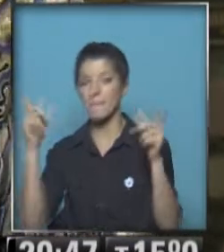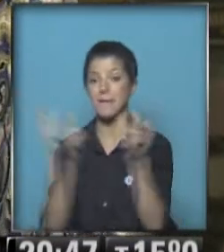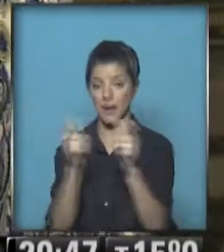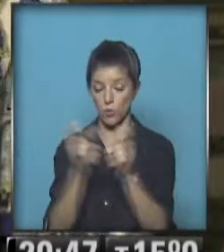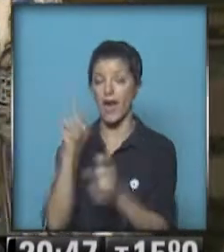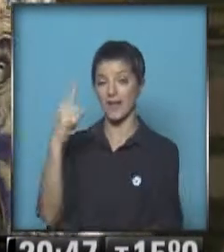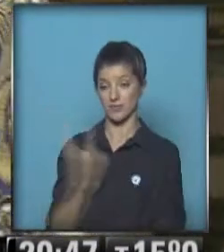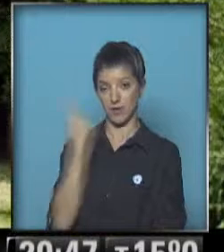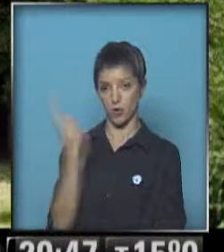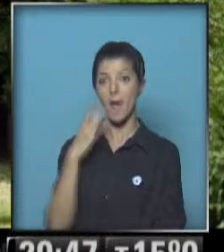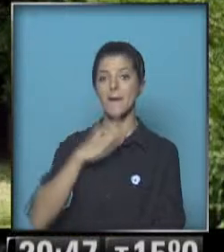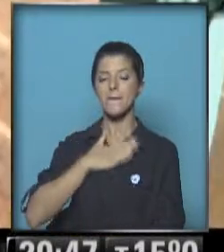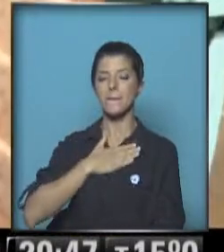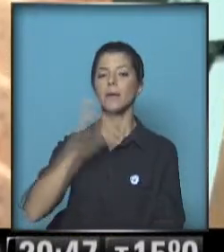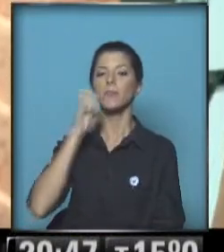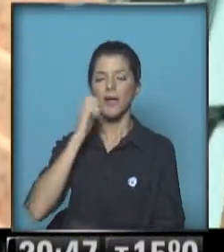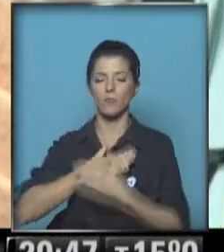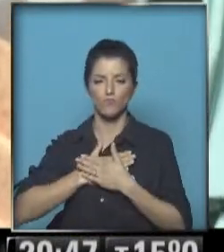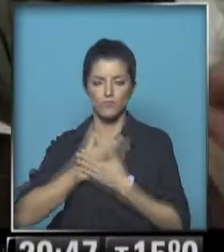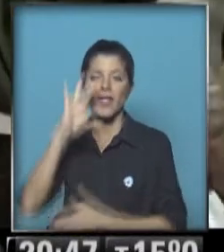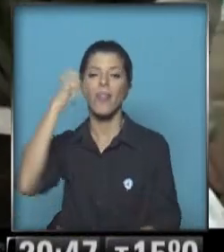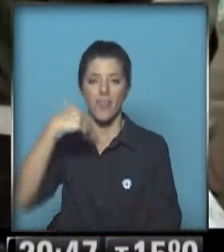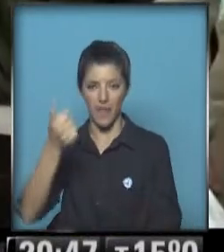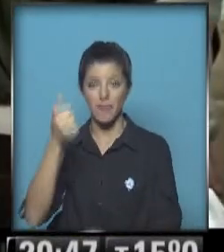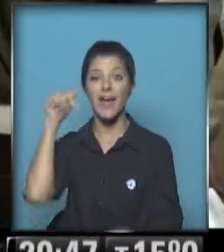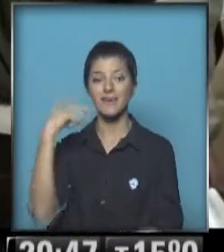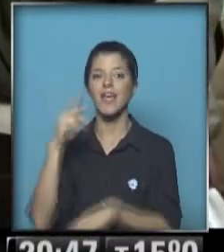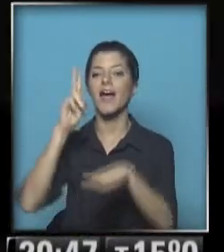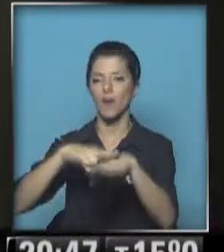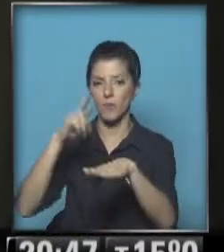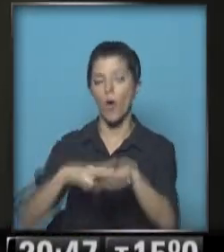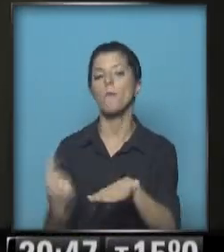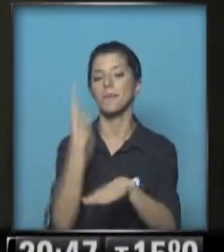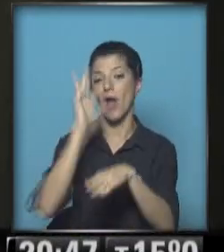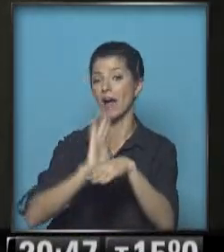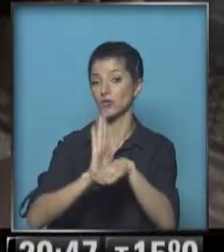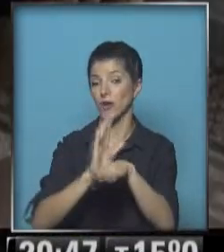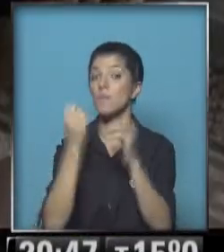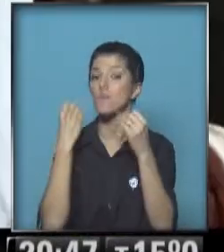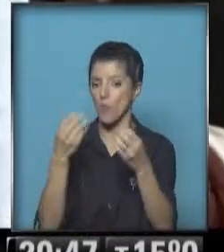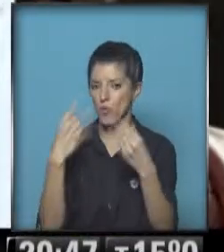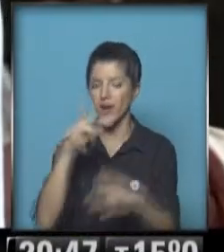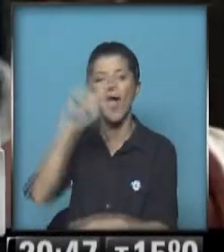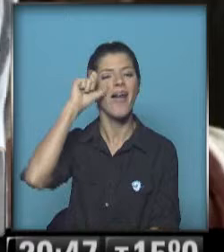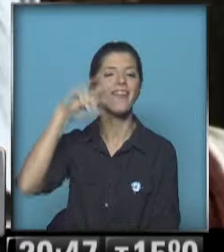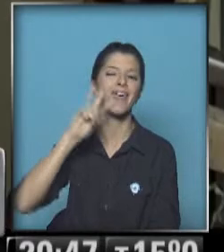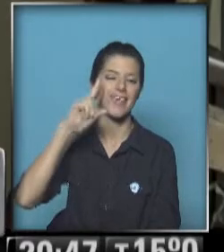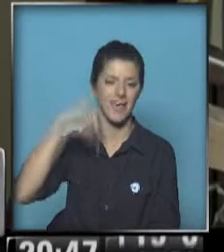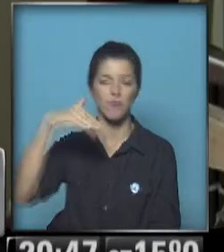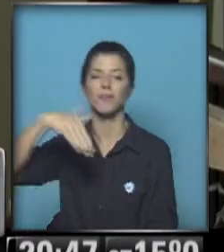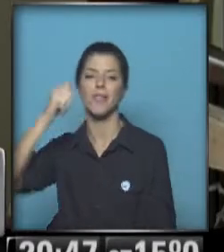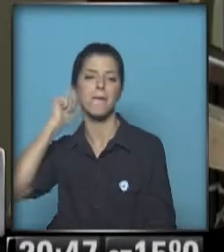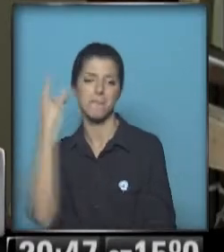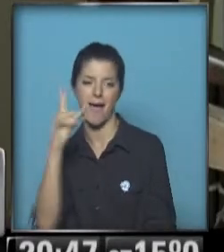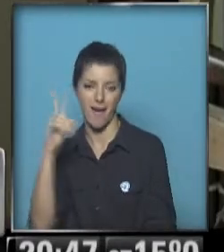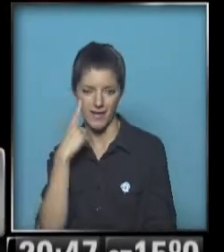dirige mi vieja y querida dama y está en la película que recomendamos porque en principio tiene actuaciones notables de kevin kline de maggie smith y también